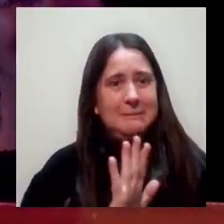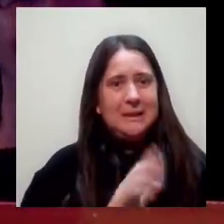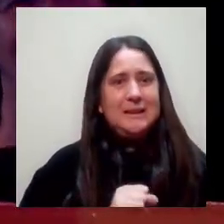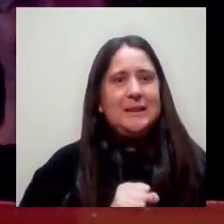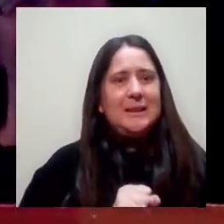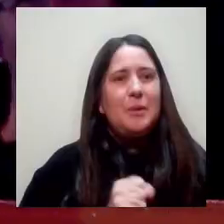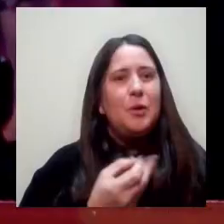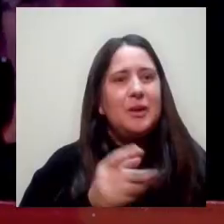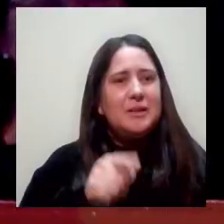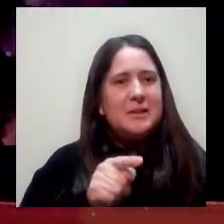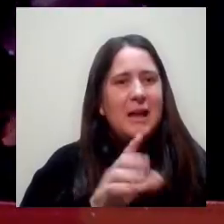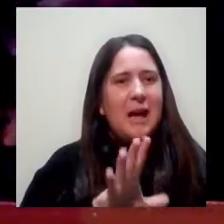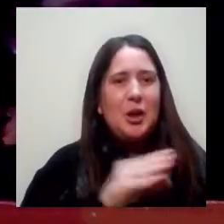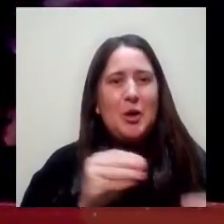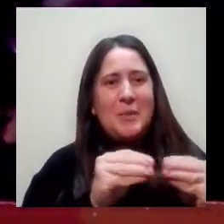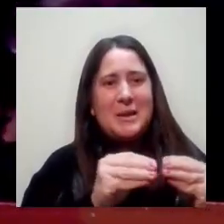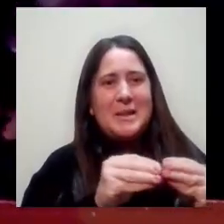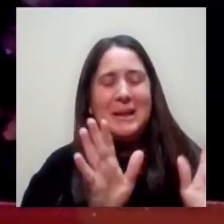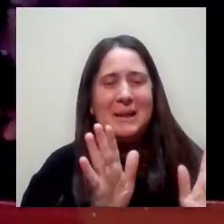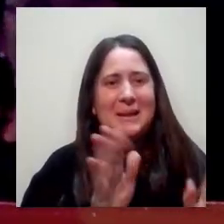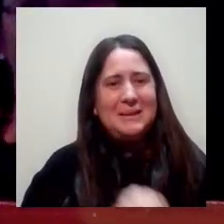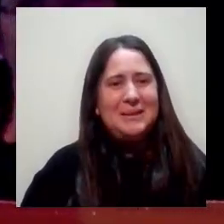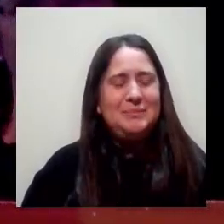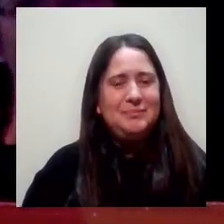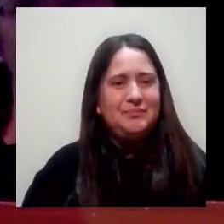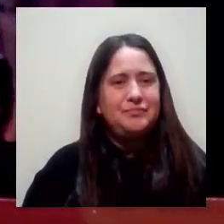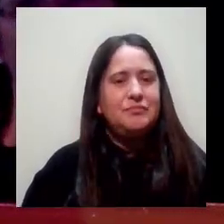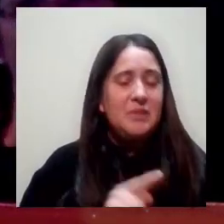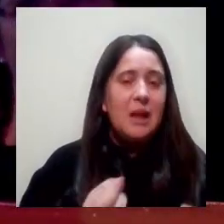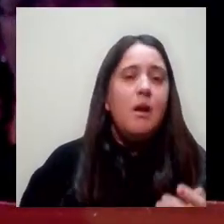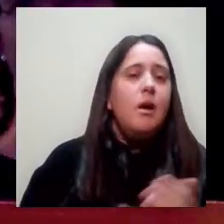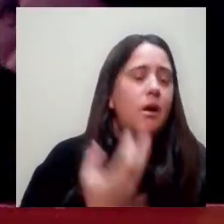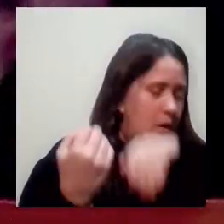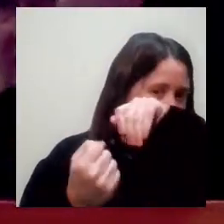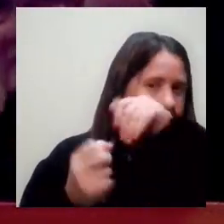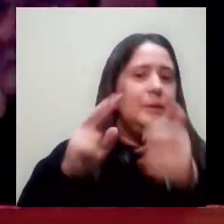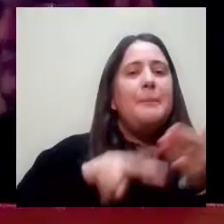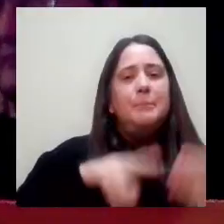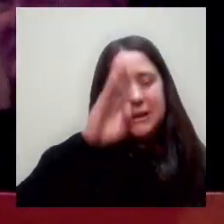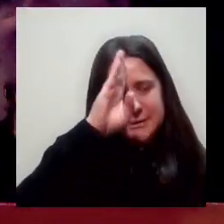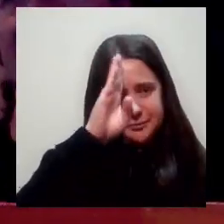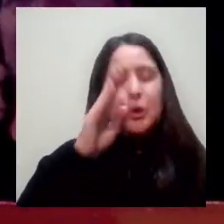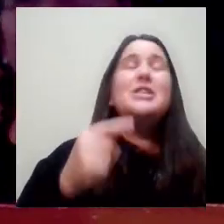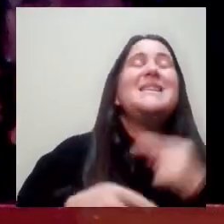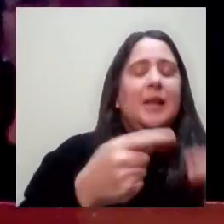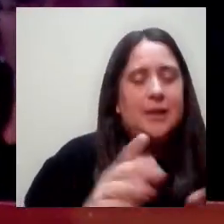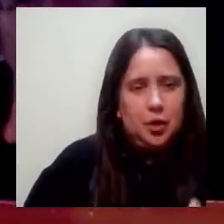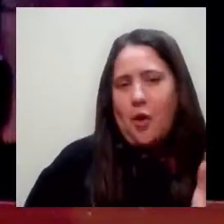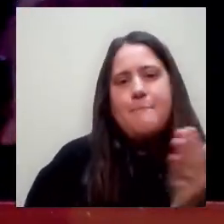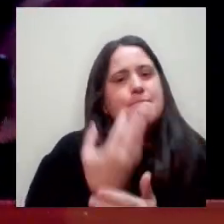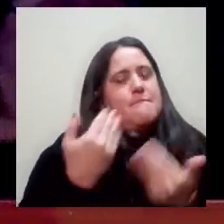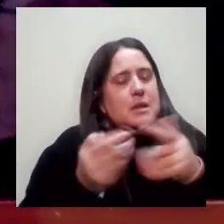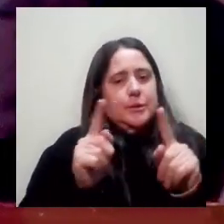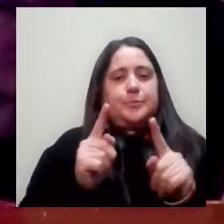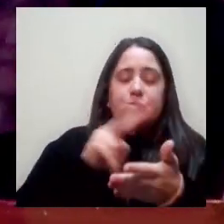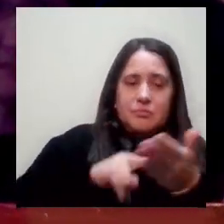Entonces, ahí tengo una compañera que me... y ahí aparece el leer para aprender. Aparece no, continúa, porque el leer y escribir a través